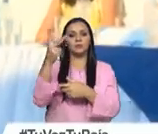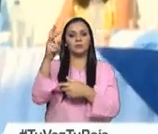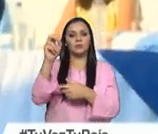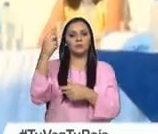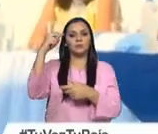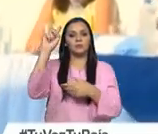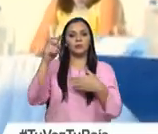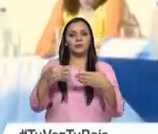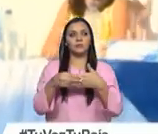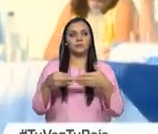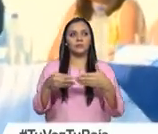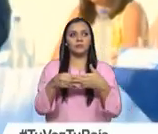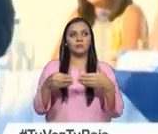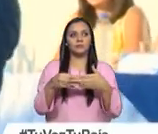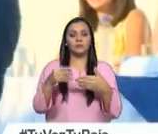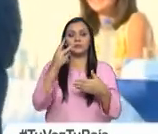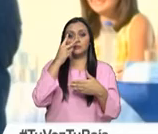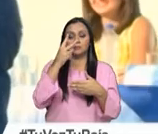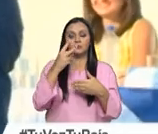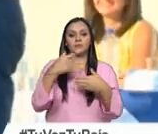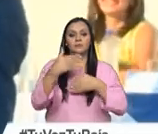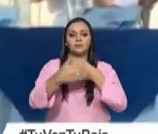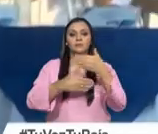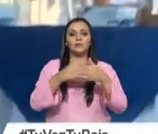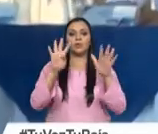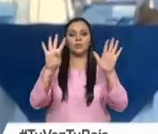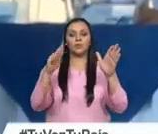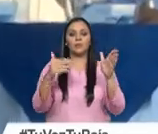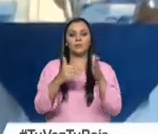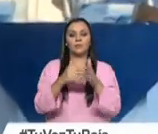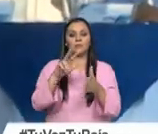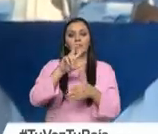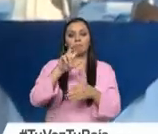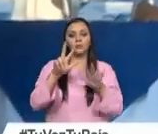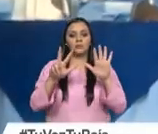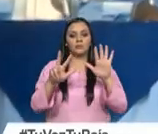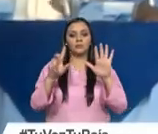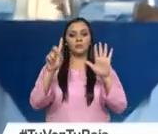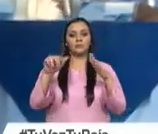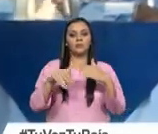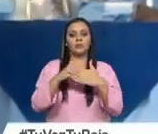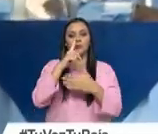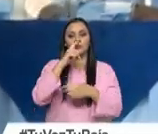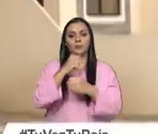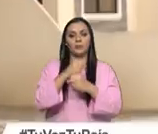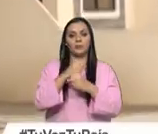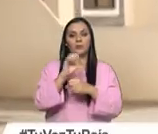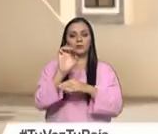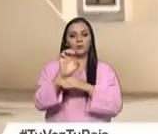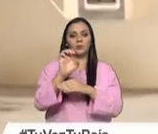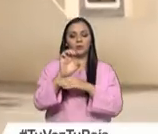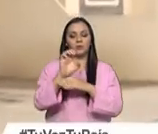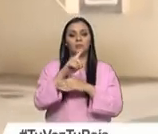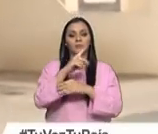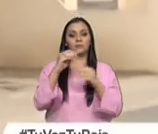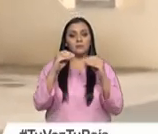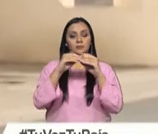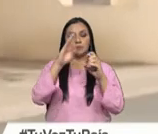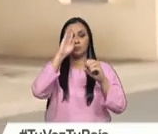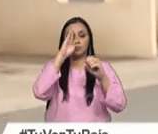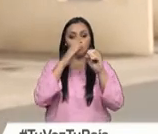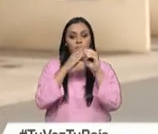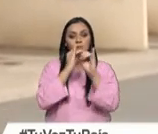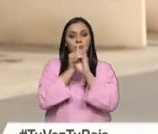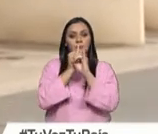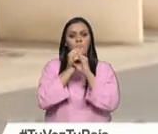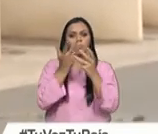de dólares, que permitieron la generación de 9.386 nuevos empleos en todo el Ecuador. Uno de los objetivos de la institución